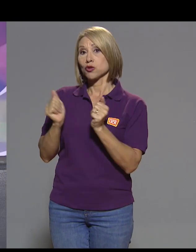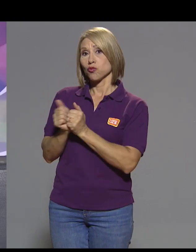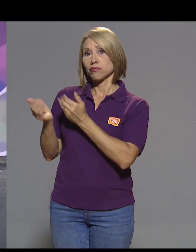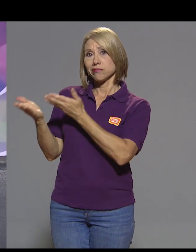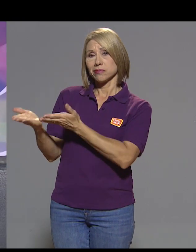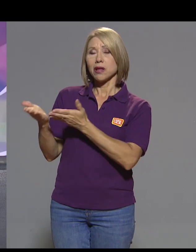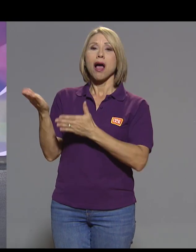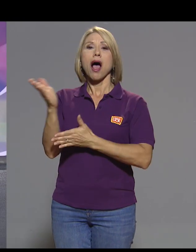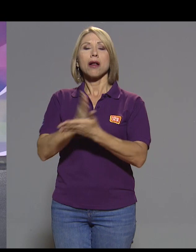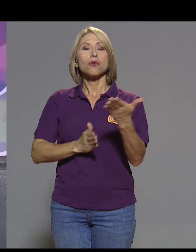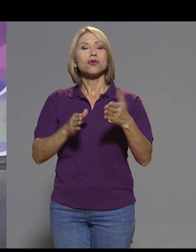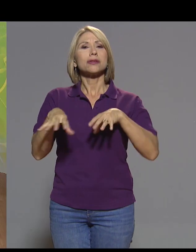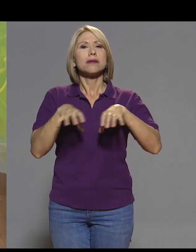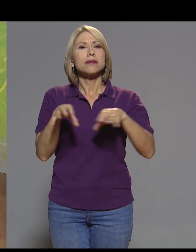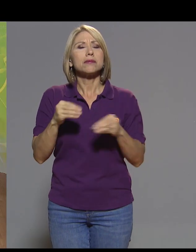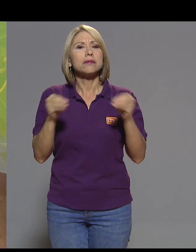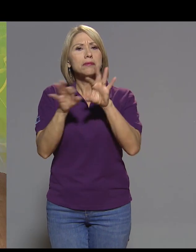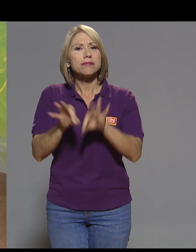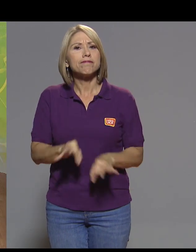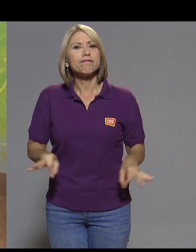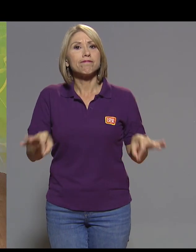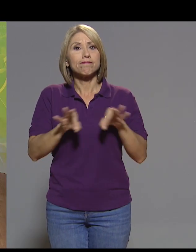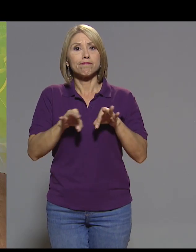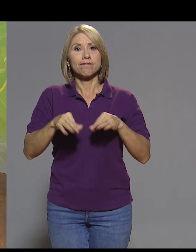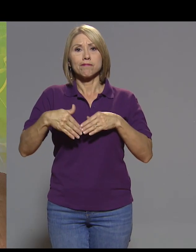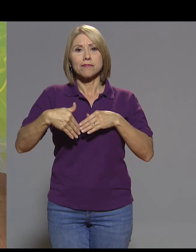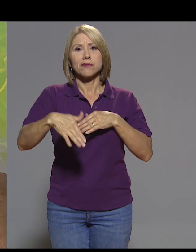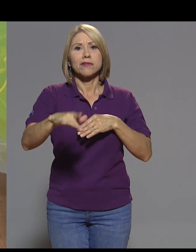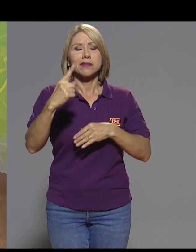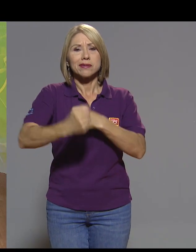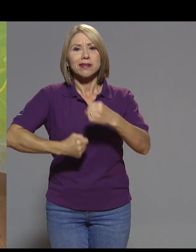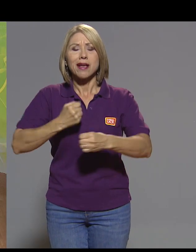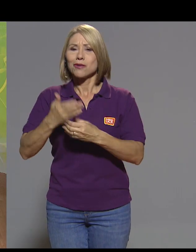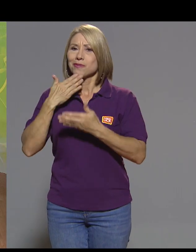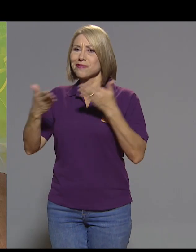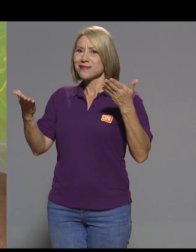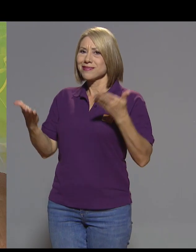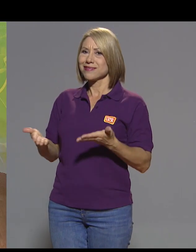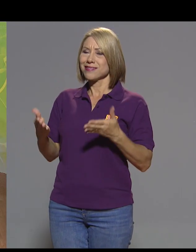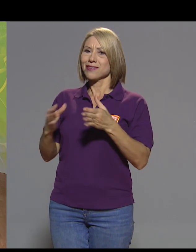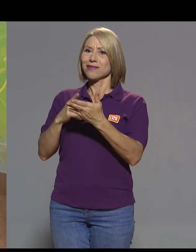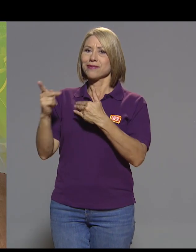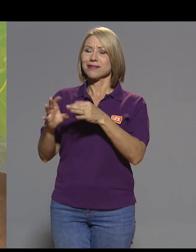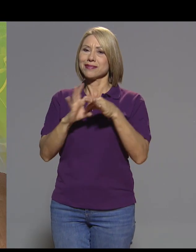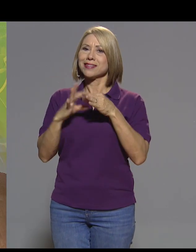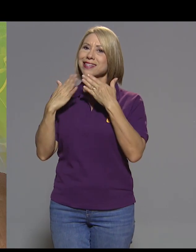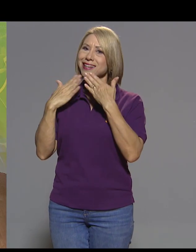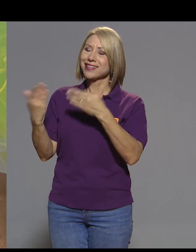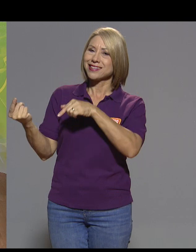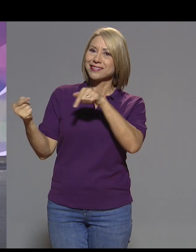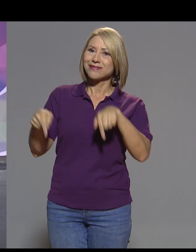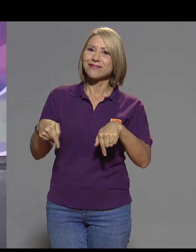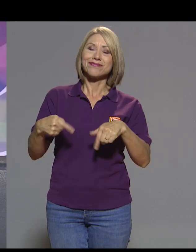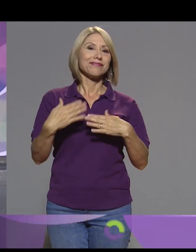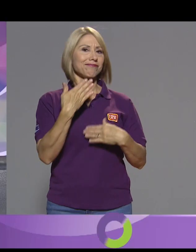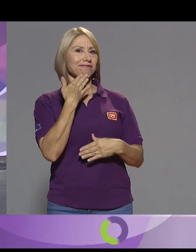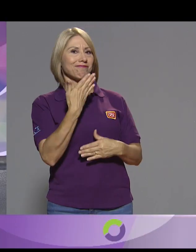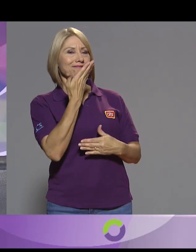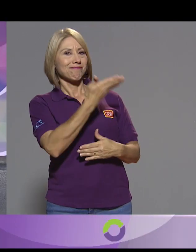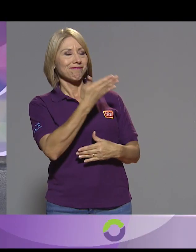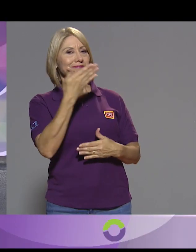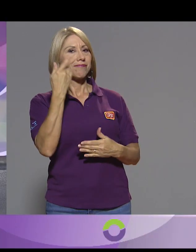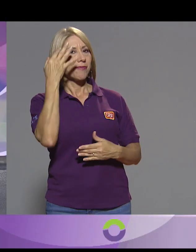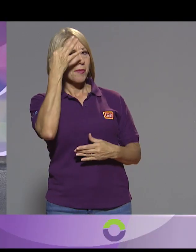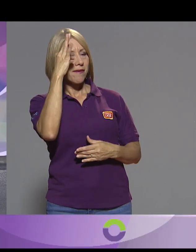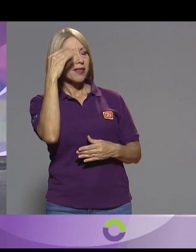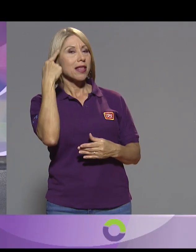con andrés sobre algunos de los eventos más importantes que tendremos de este año andrés bienvenido anexas y muchas gracias por acompañarnos bueno muchas gracias